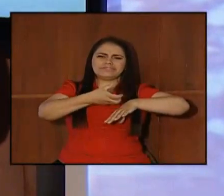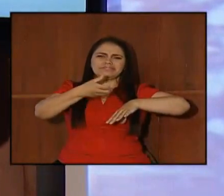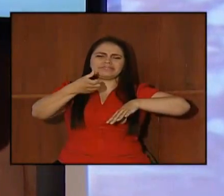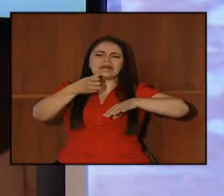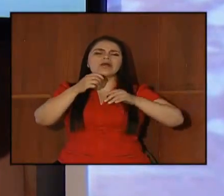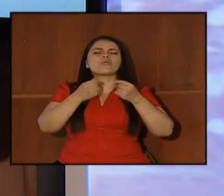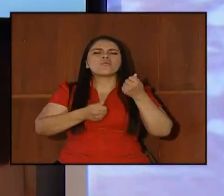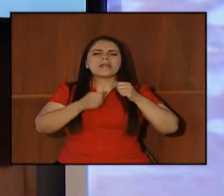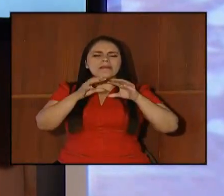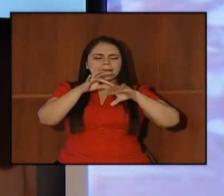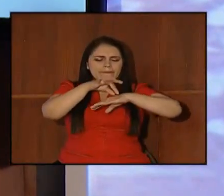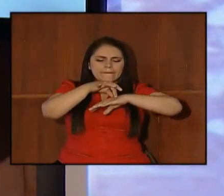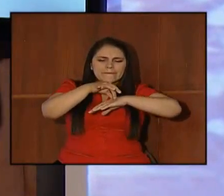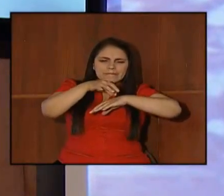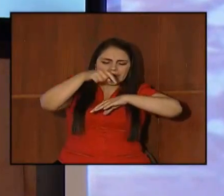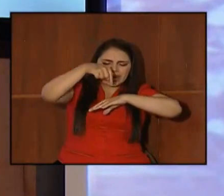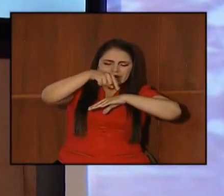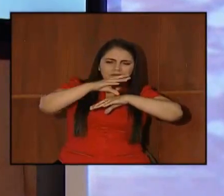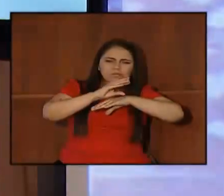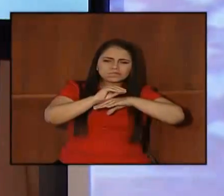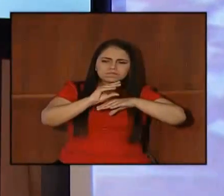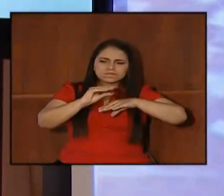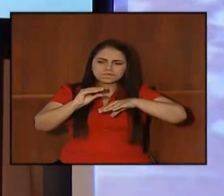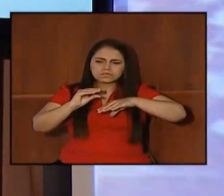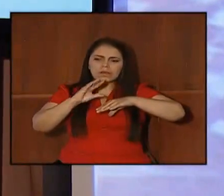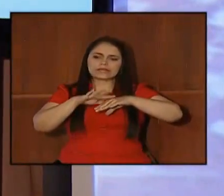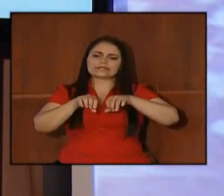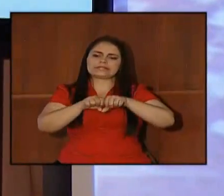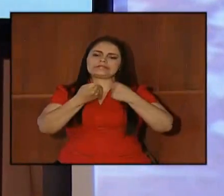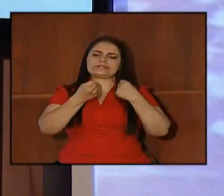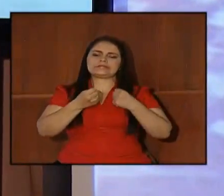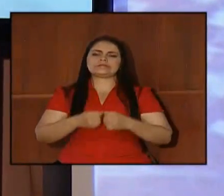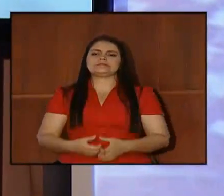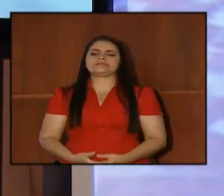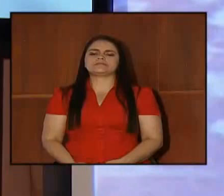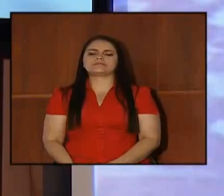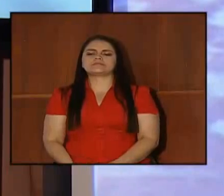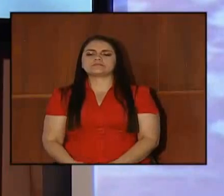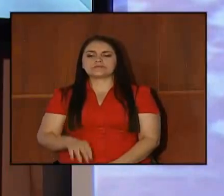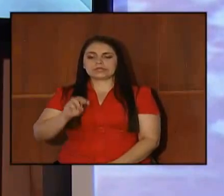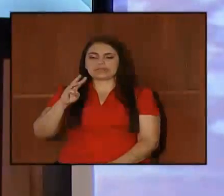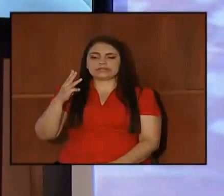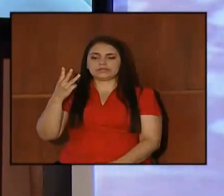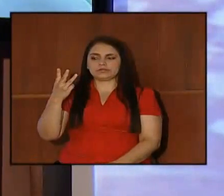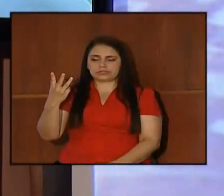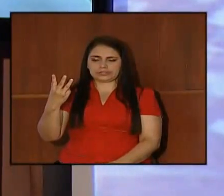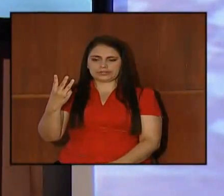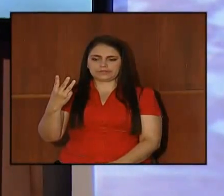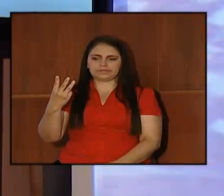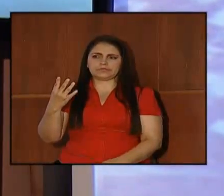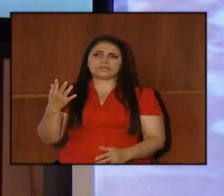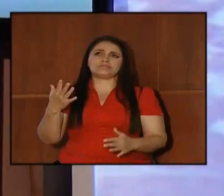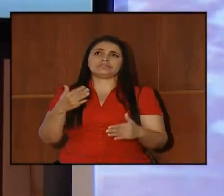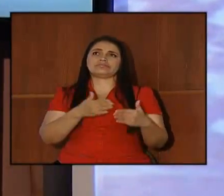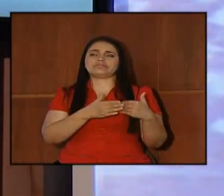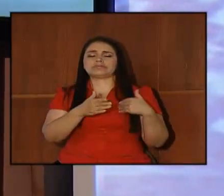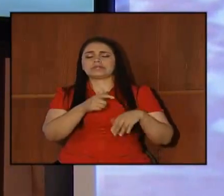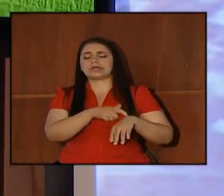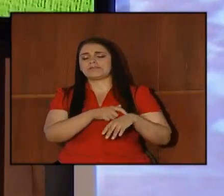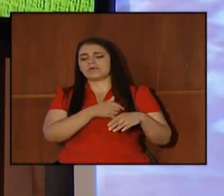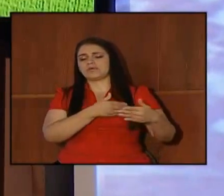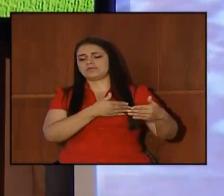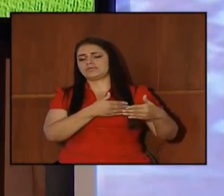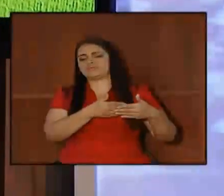está debajo de la piel, ¿cierto? Entonces eso ya es una úlcera por presión grado 3, que va a demorar mucho más tiempo en sanar.